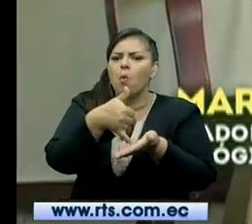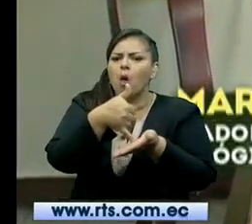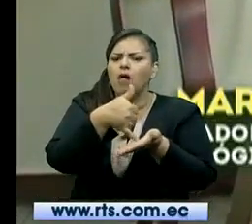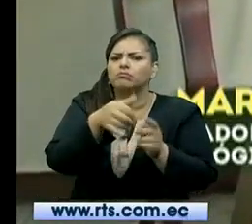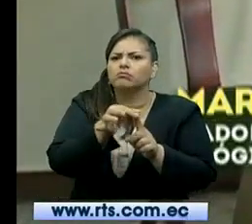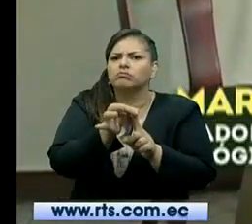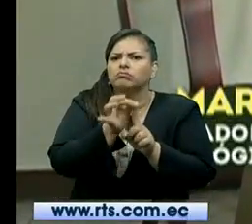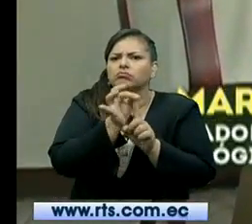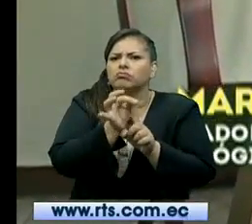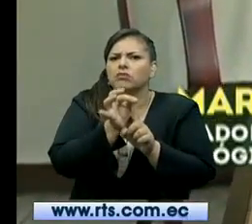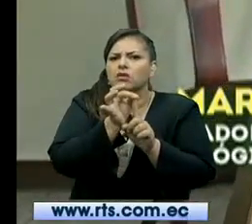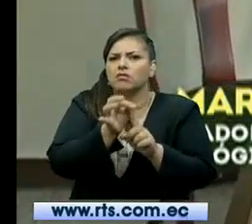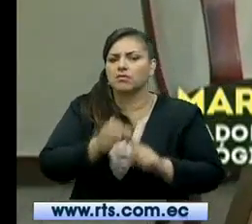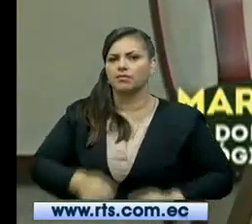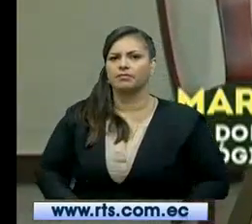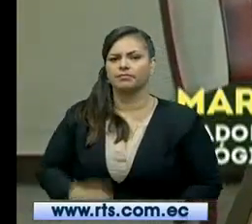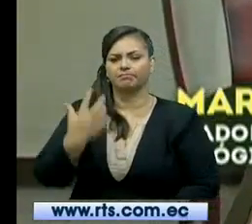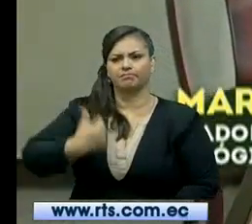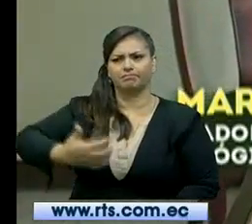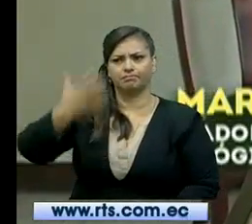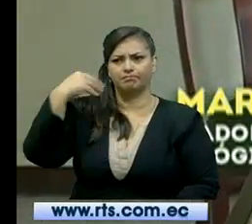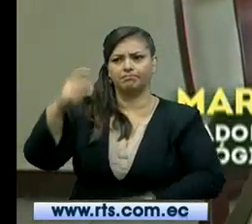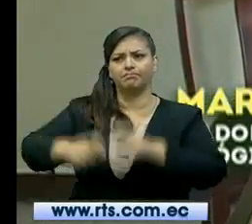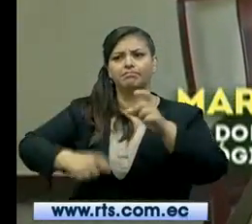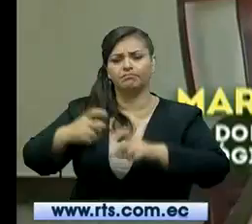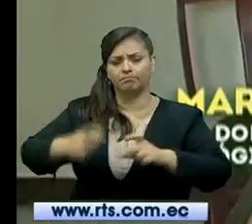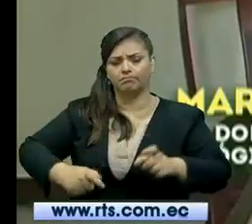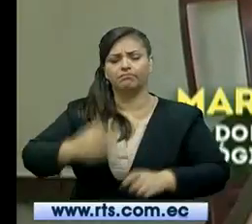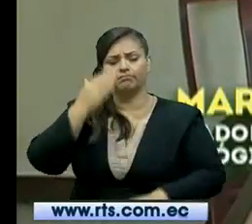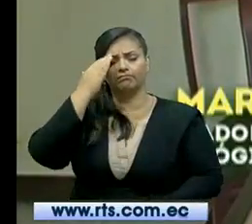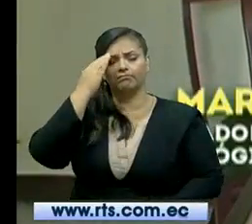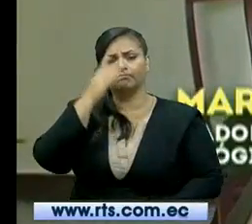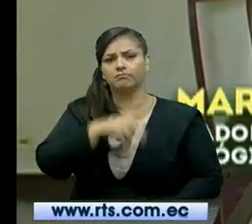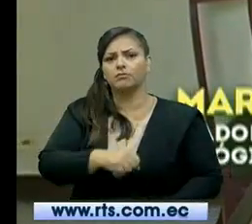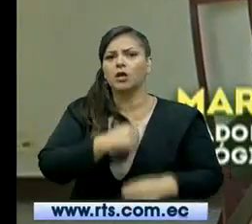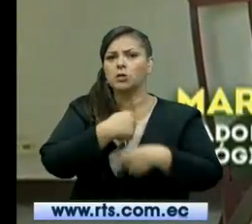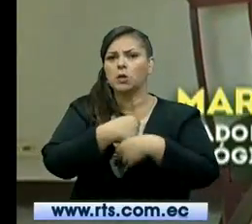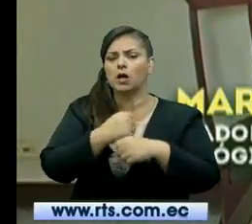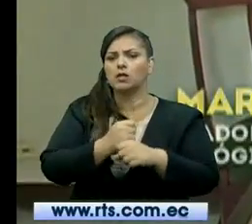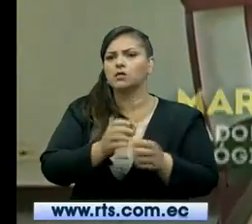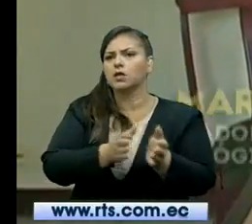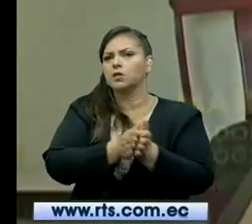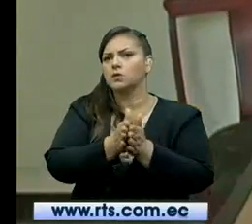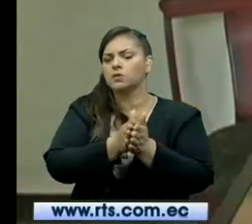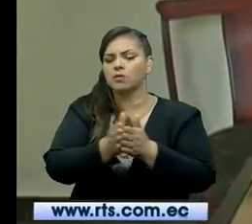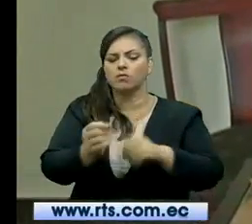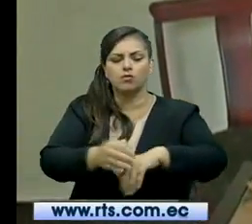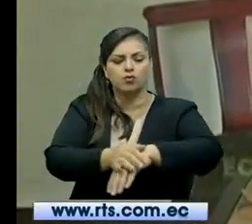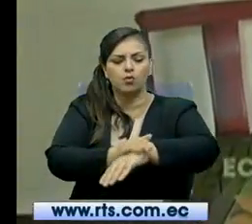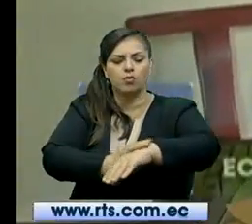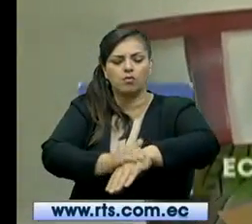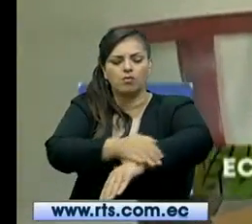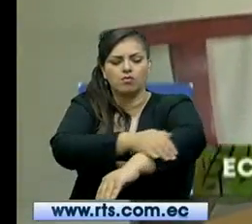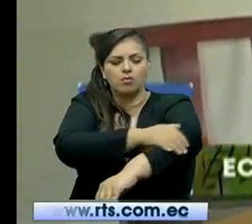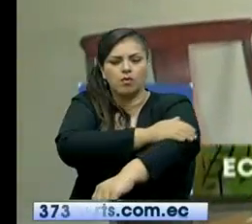cacao era una consecuencia haber obtenido algunos productos que son beneficiosos para la piel